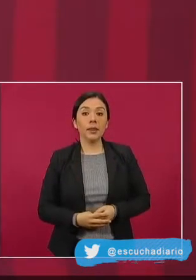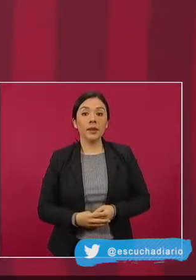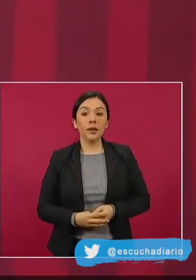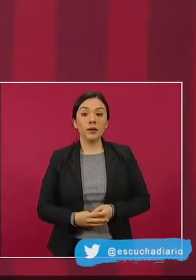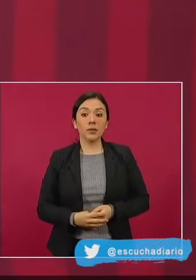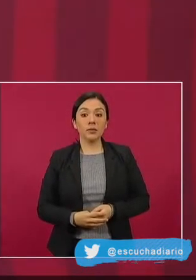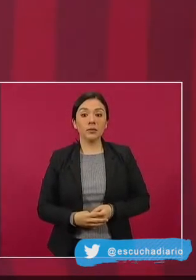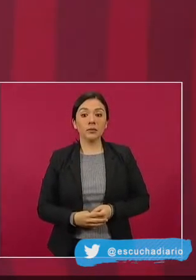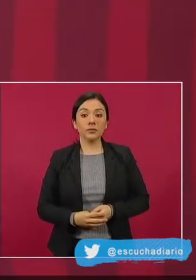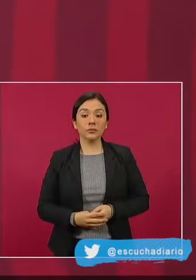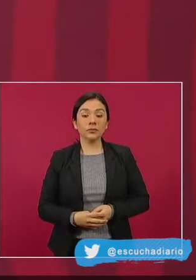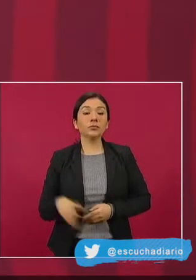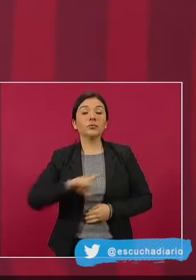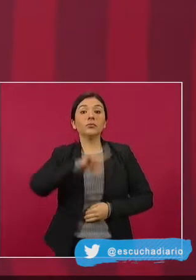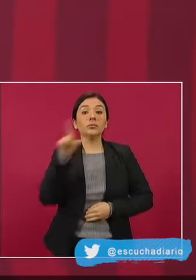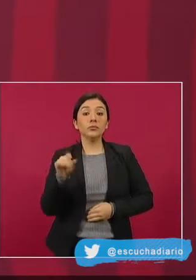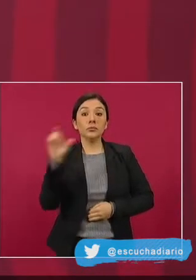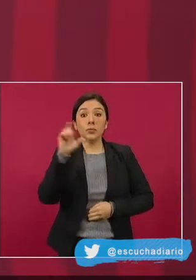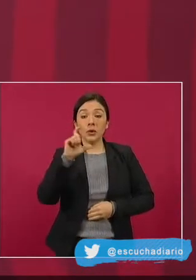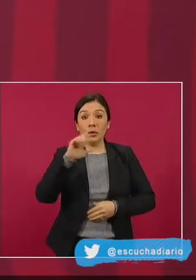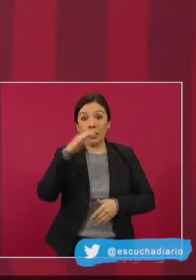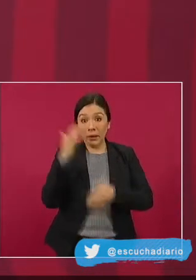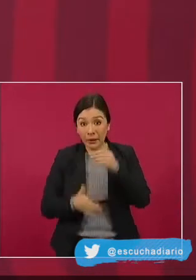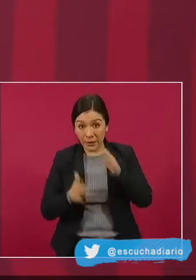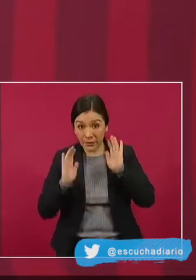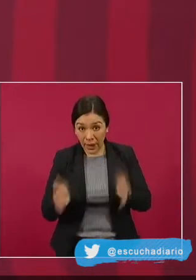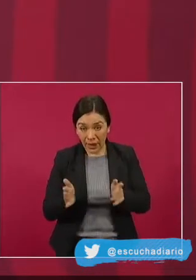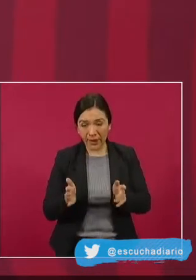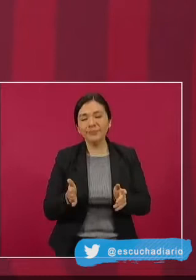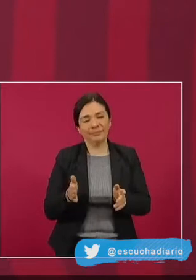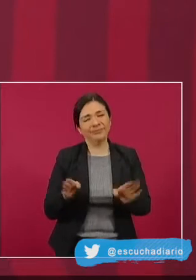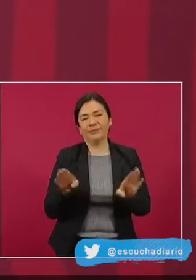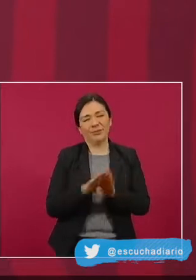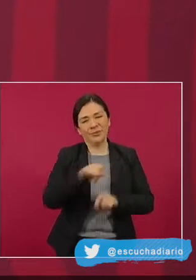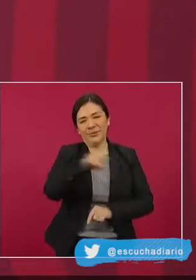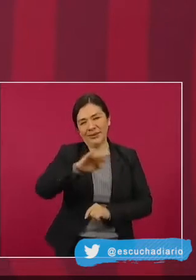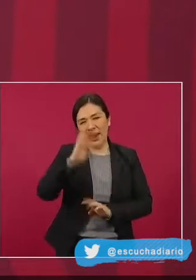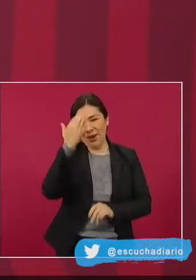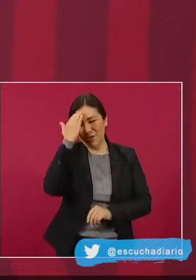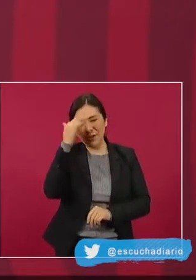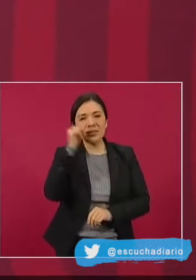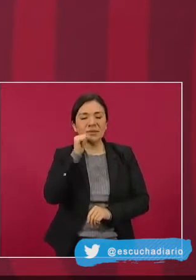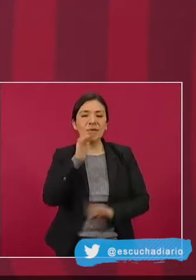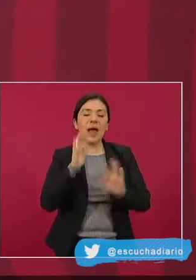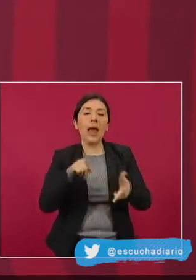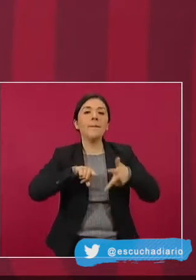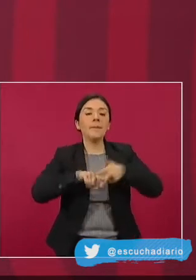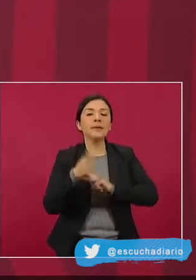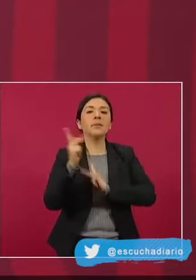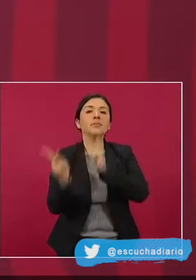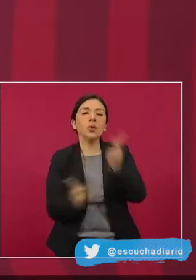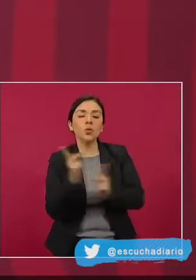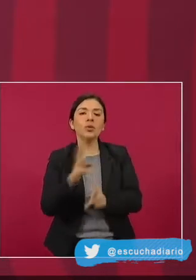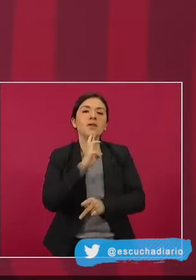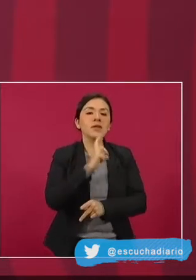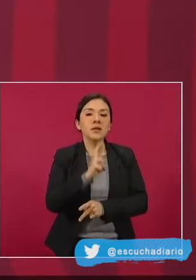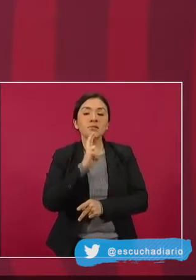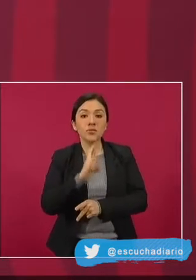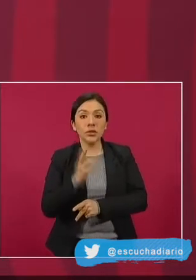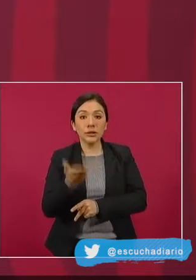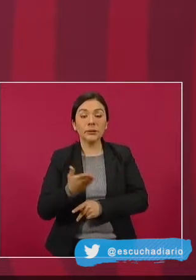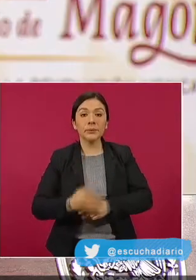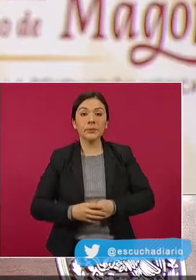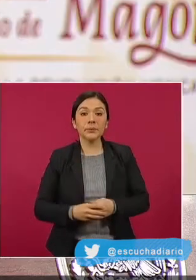También se confirma que está lista la agenda de seguridad para los próximos procesos electorales. Se desplegará la Guardia Nacional y las fuerzas